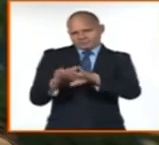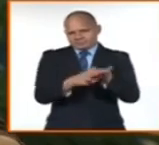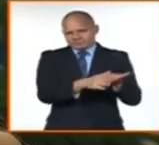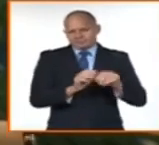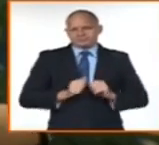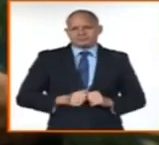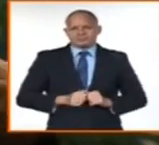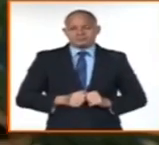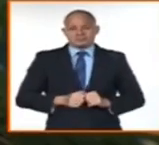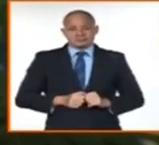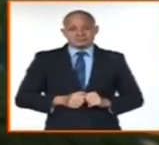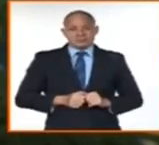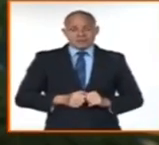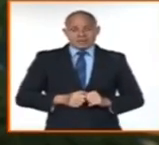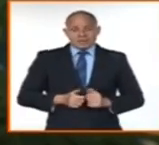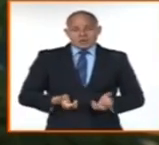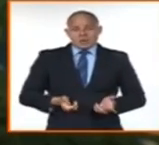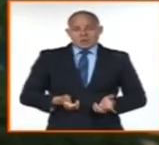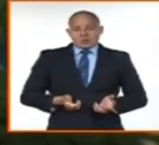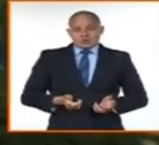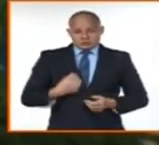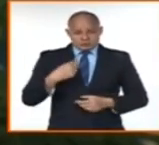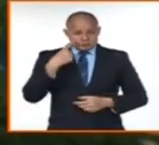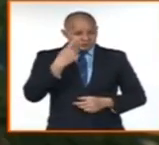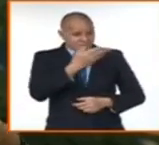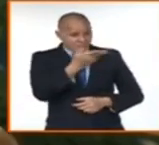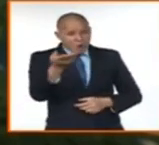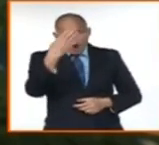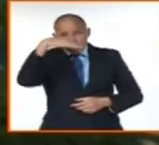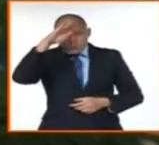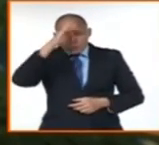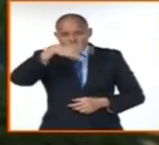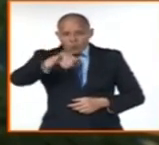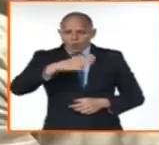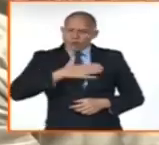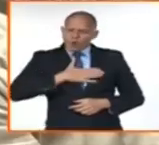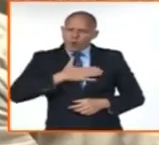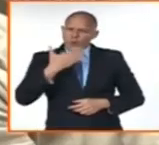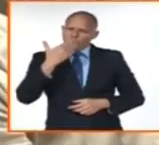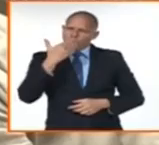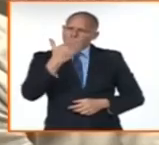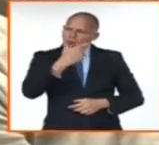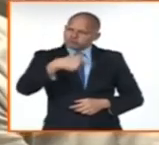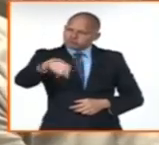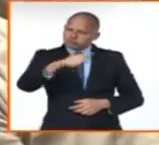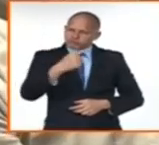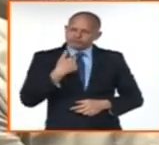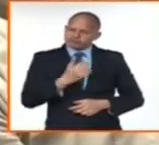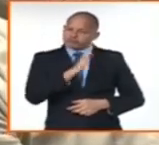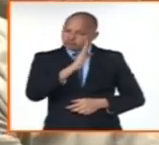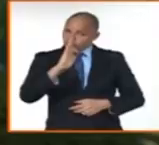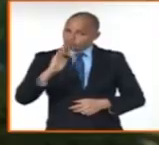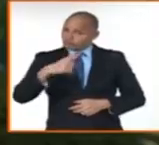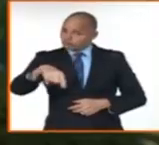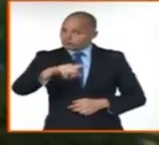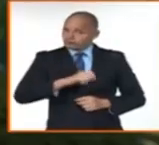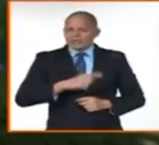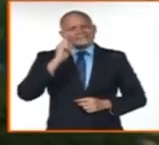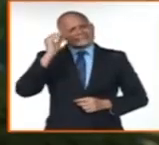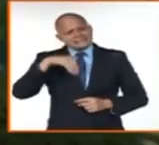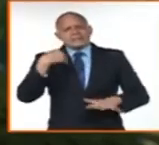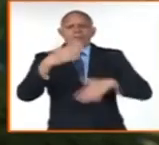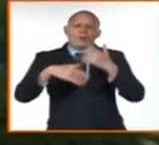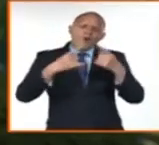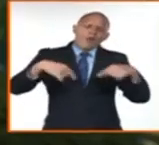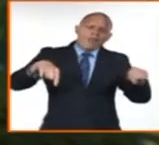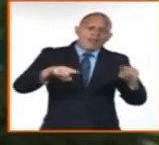Entendiendo las contradicciones que enfrenta, entendiendo las complejidades que tiene que enfrentar en este momento, en los debates a veces que tenemos con muchos